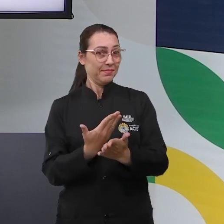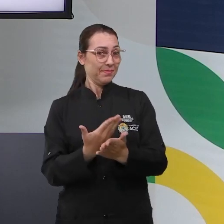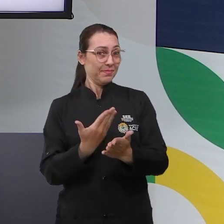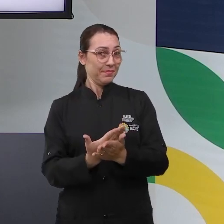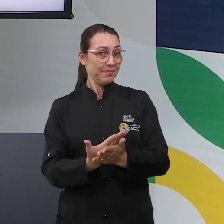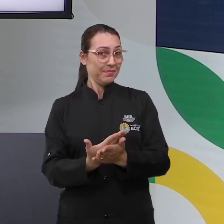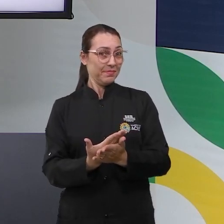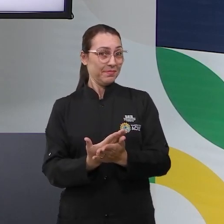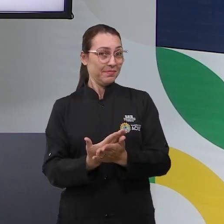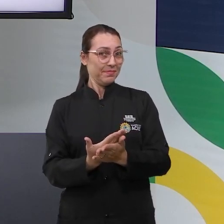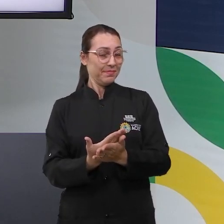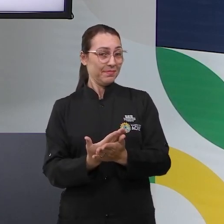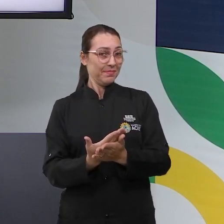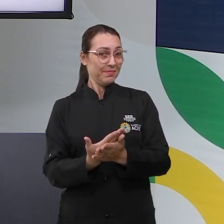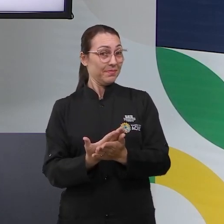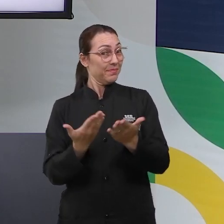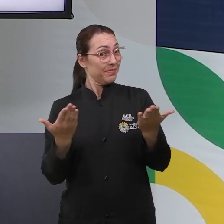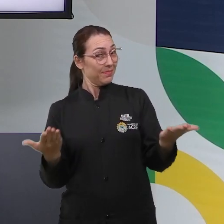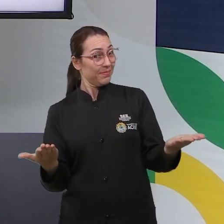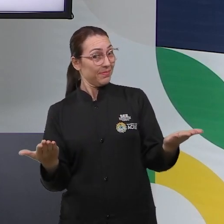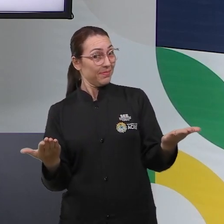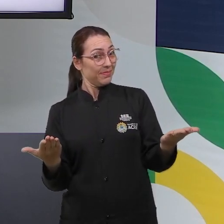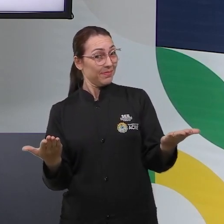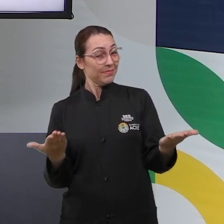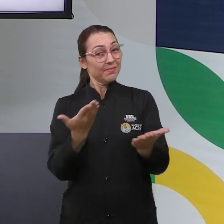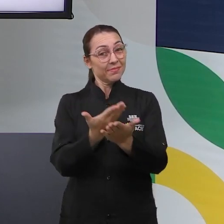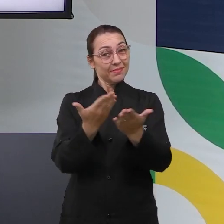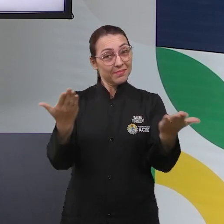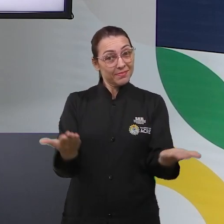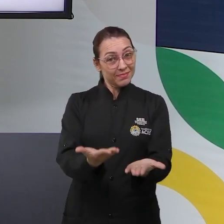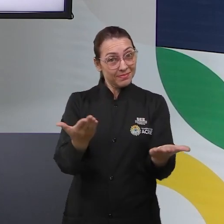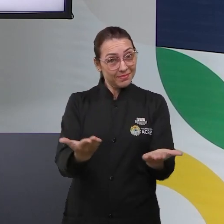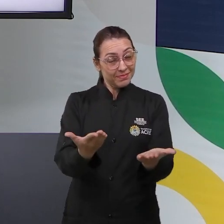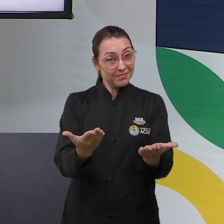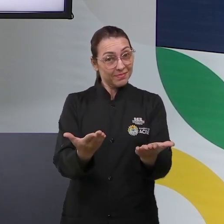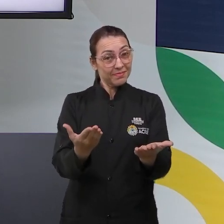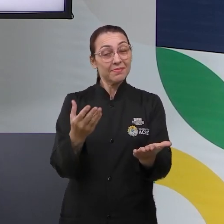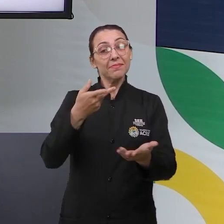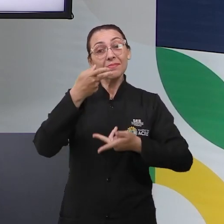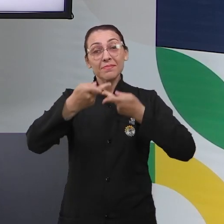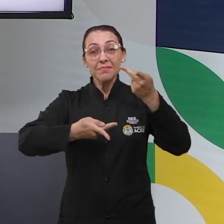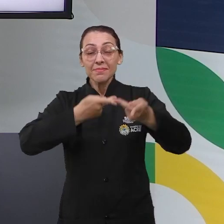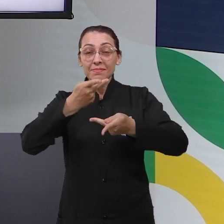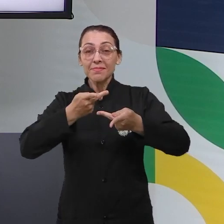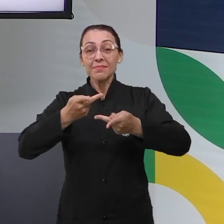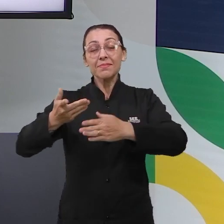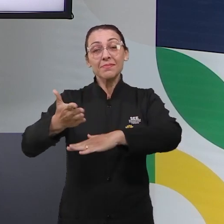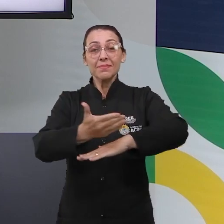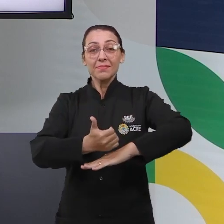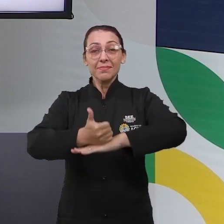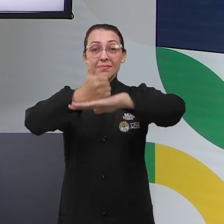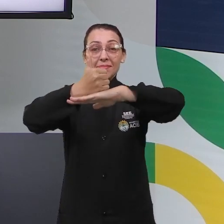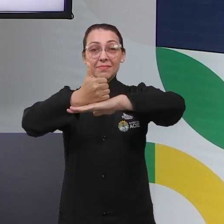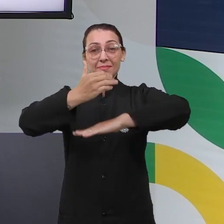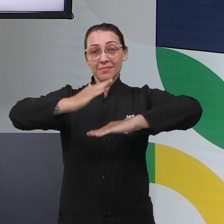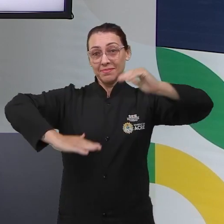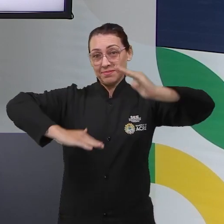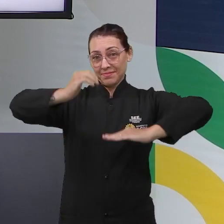¿qué tal? Entonces, en la clase de hoy nosotros vamos a hablar acerca de las